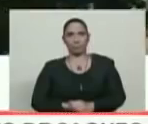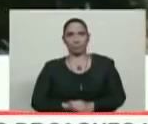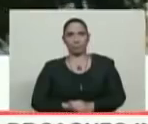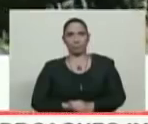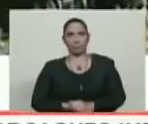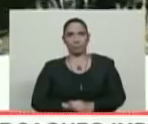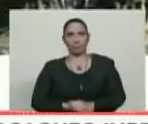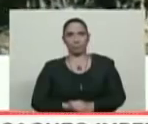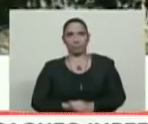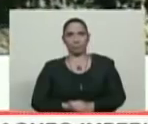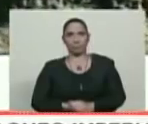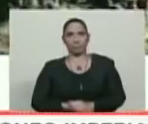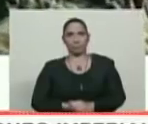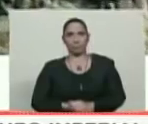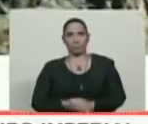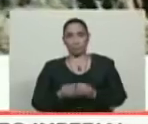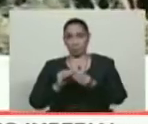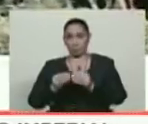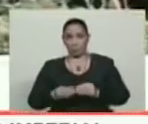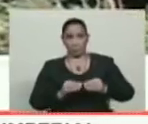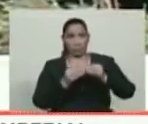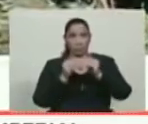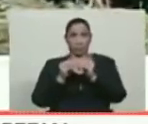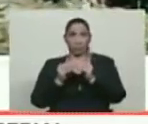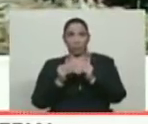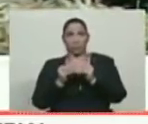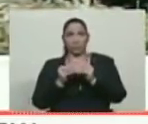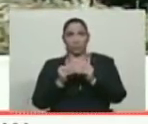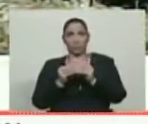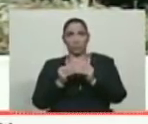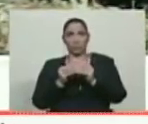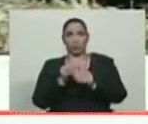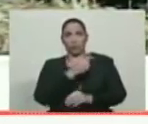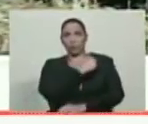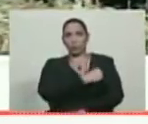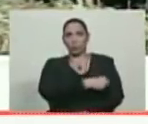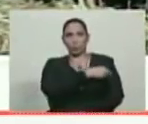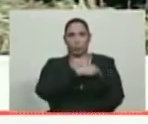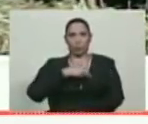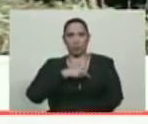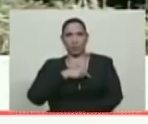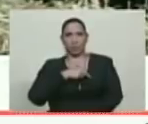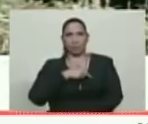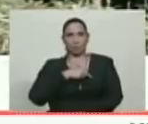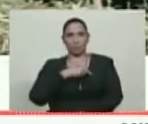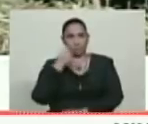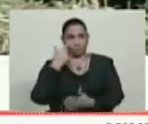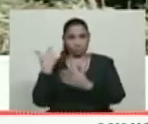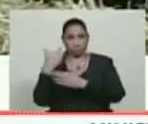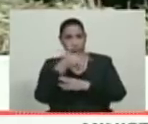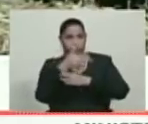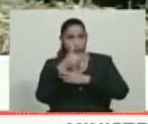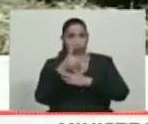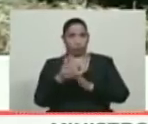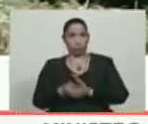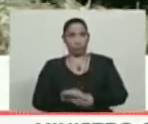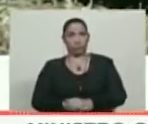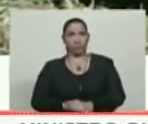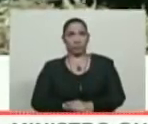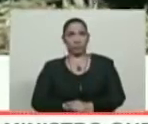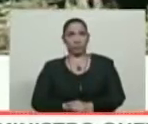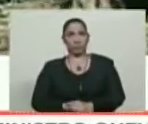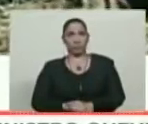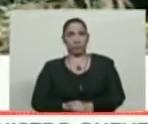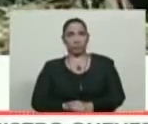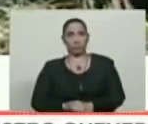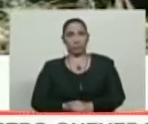Fusil de fabricación rusa, calibre 7.62 por 54 milímetros. Posee tres comandos. Conjunto